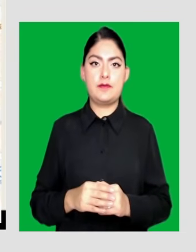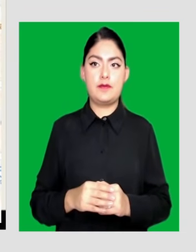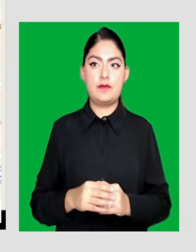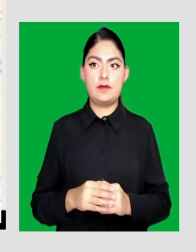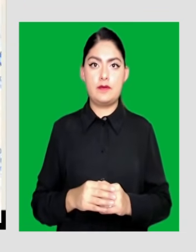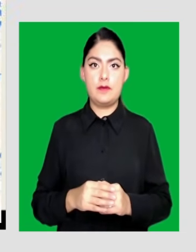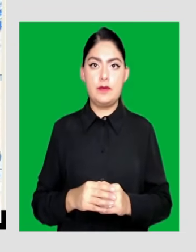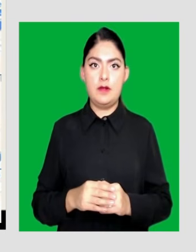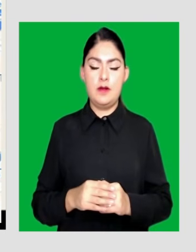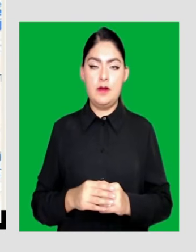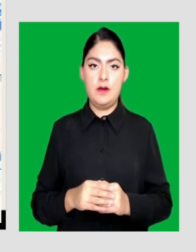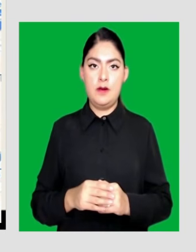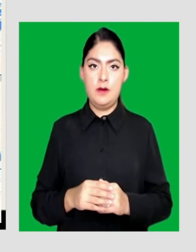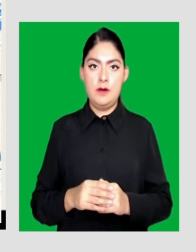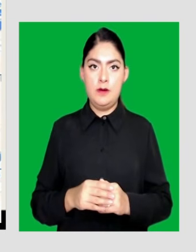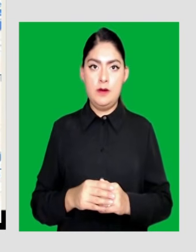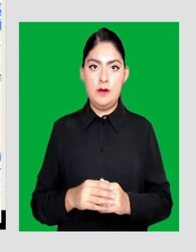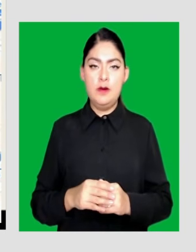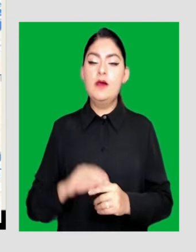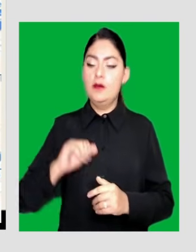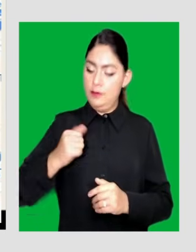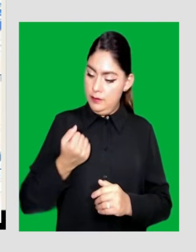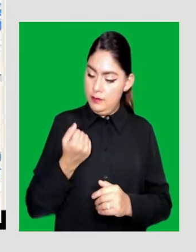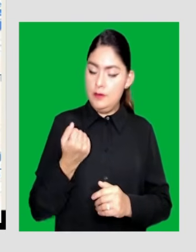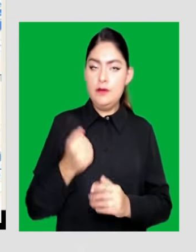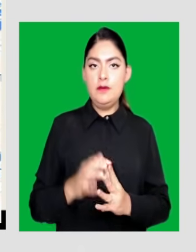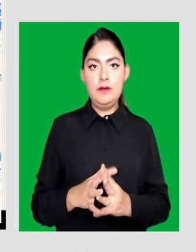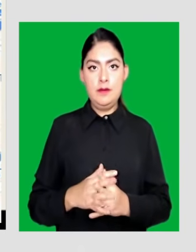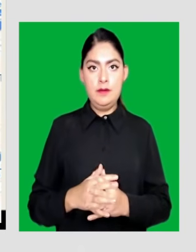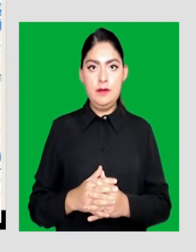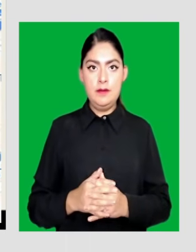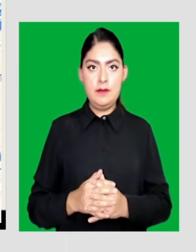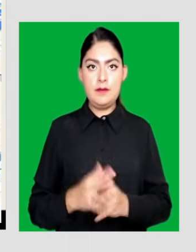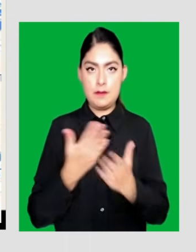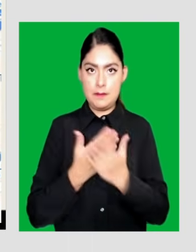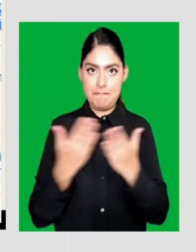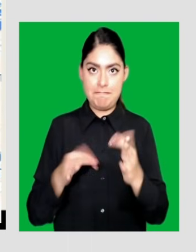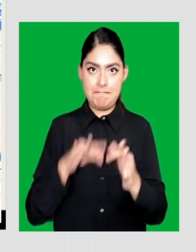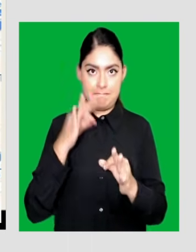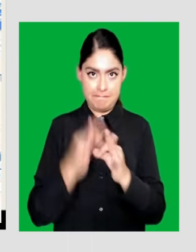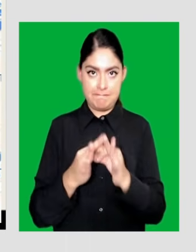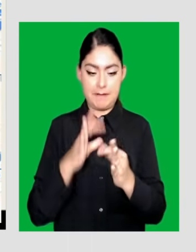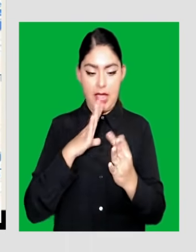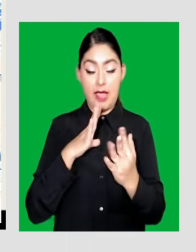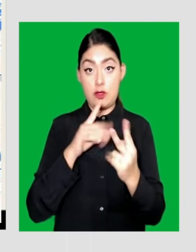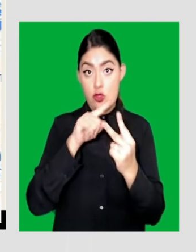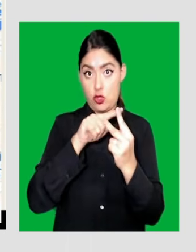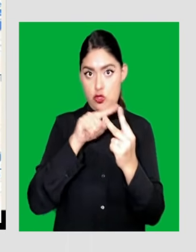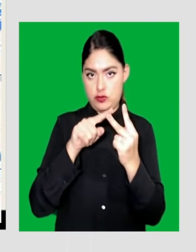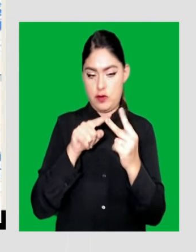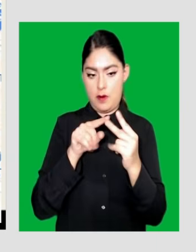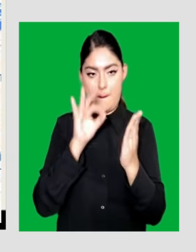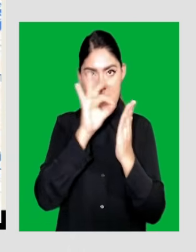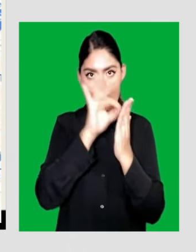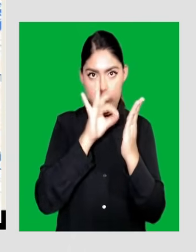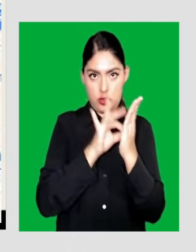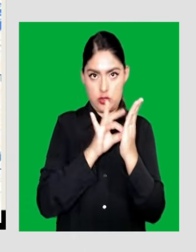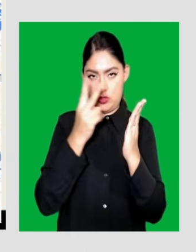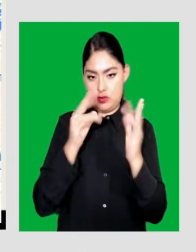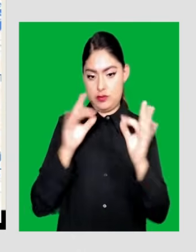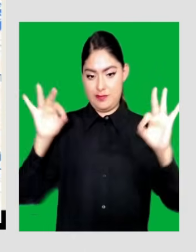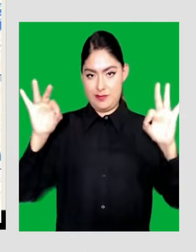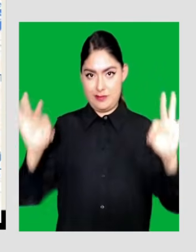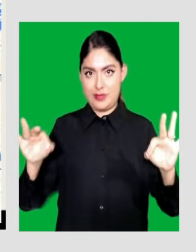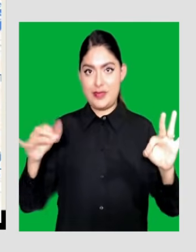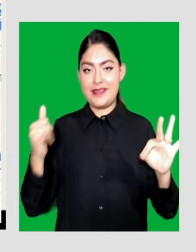con una serie de puntos que cuando se cierran van a formar nuestro polígono. Y le pondremos